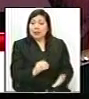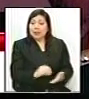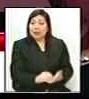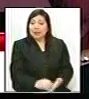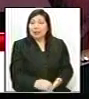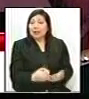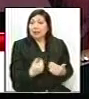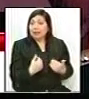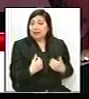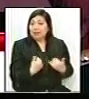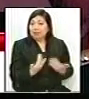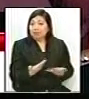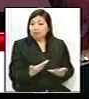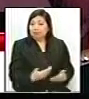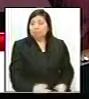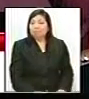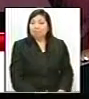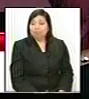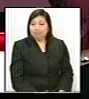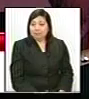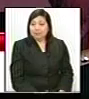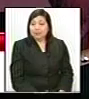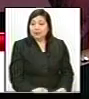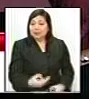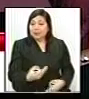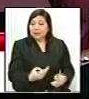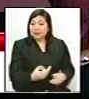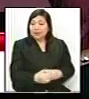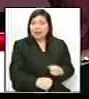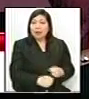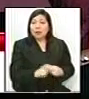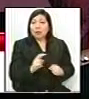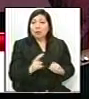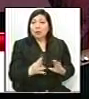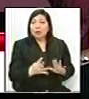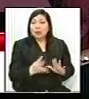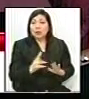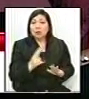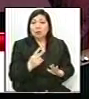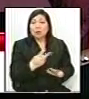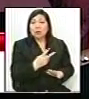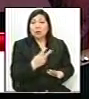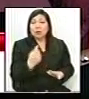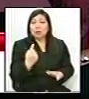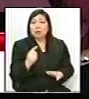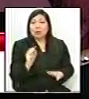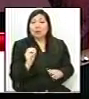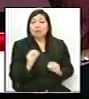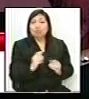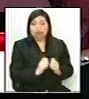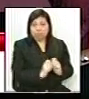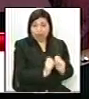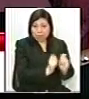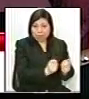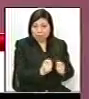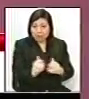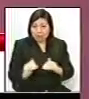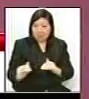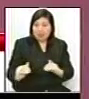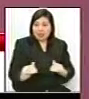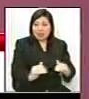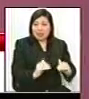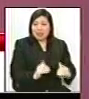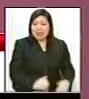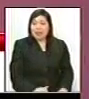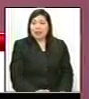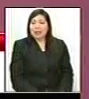ha tenido y está presupuestado en el proyecto de presupuesto del año 2019 de 200 millones para ser repartido en forma equitativa, digamos, a todas